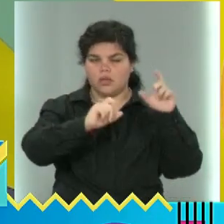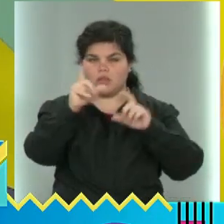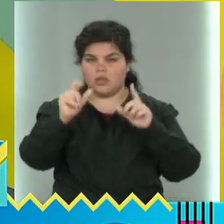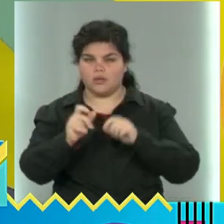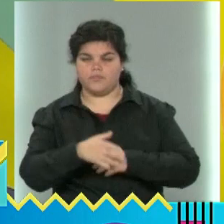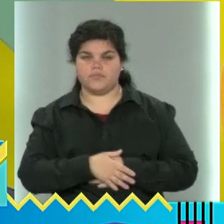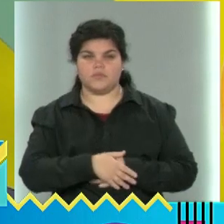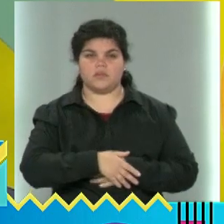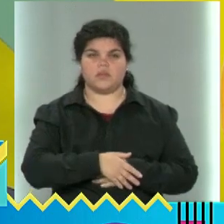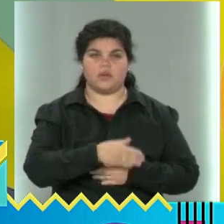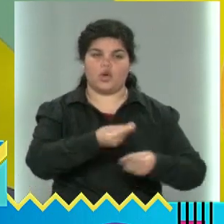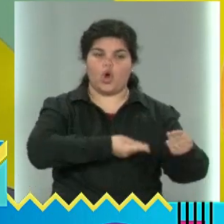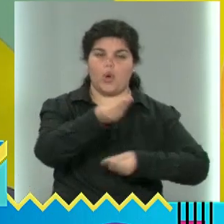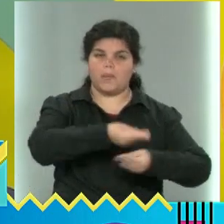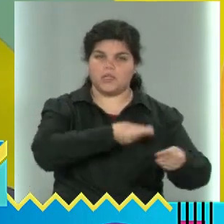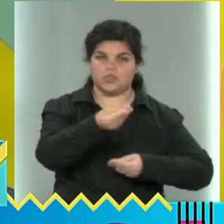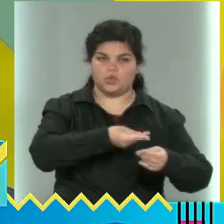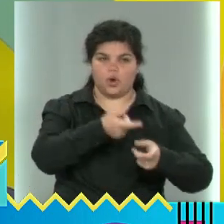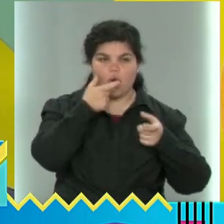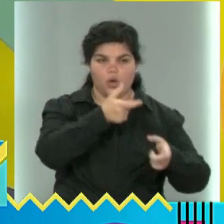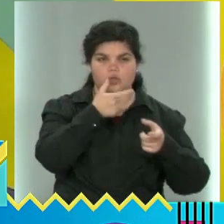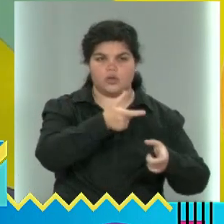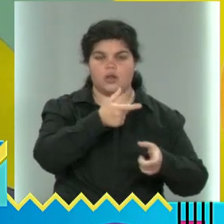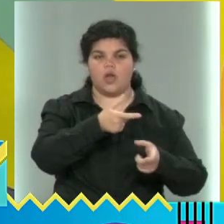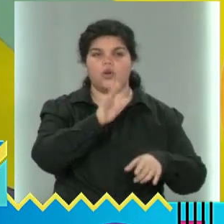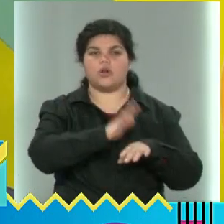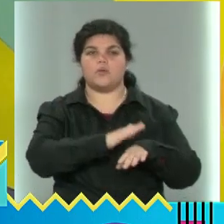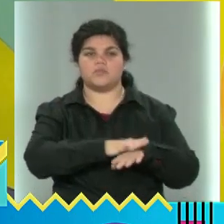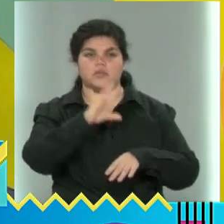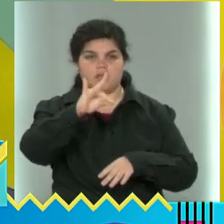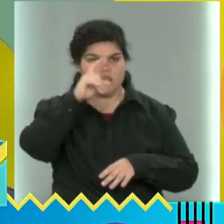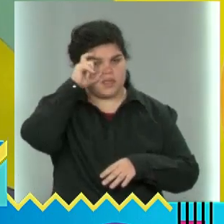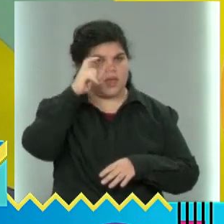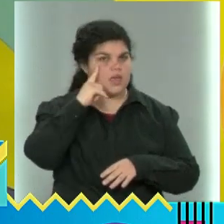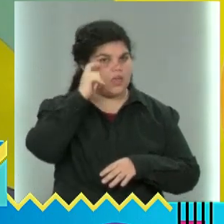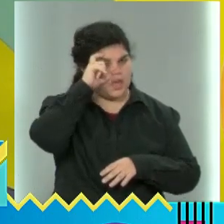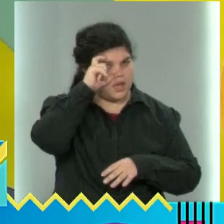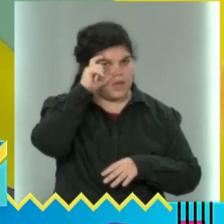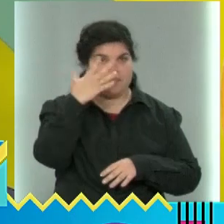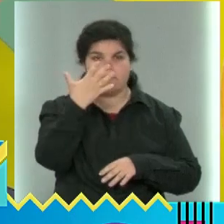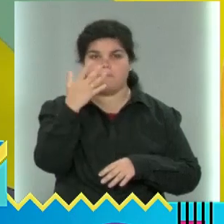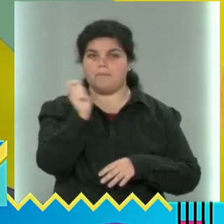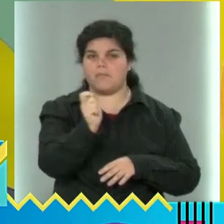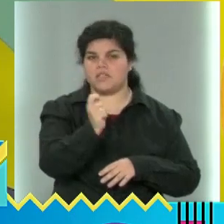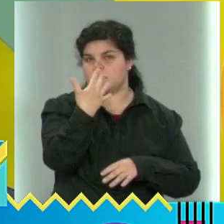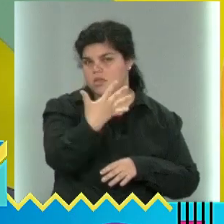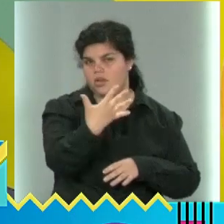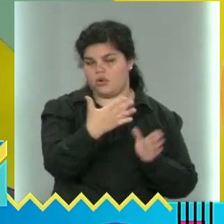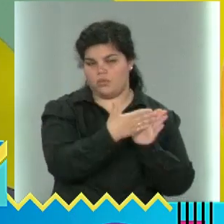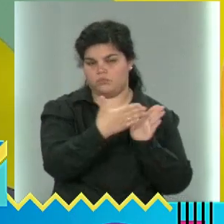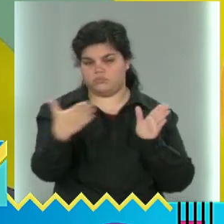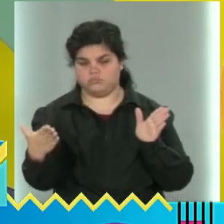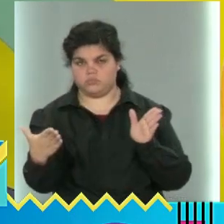la actividad de comercio medido por la DEIE en los últimos 5 meses, estamos hablando la